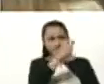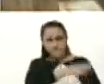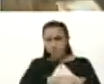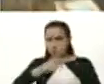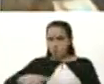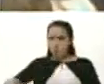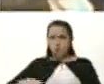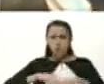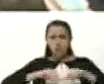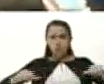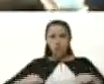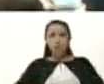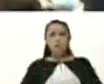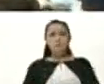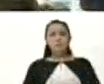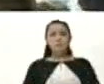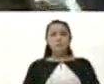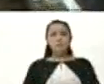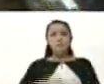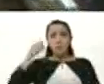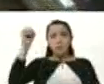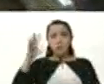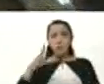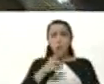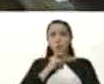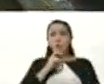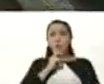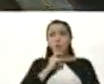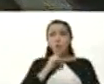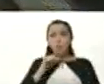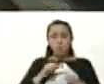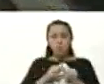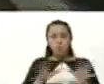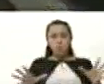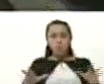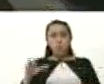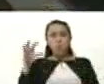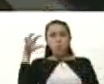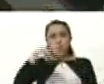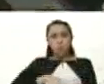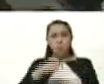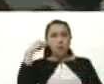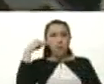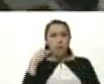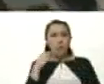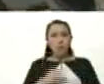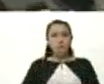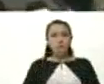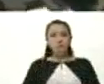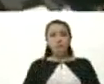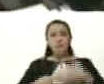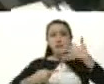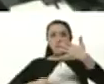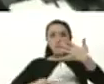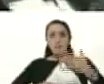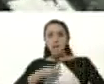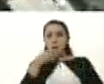trabajadoras bajo el sol de oro que ilumina a Guayana. Sexto, hacer la